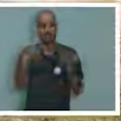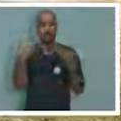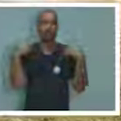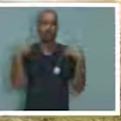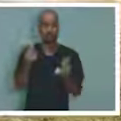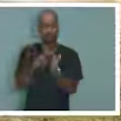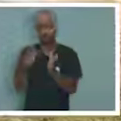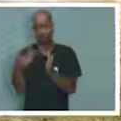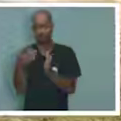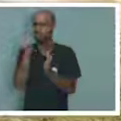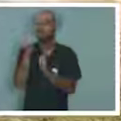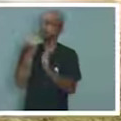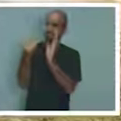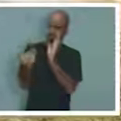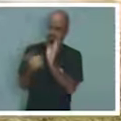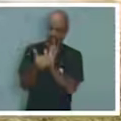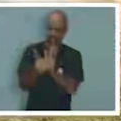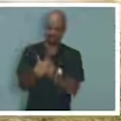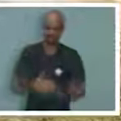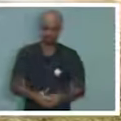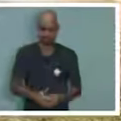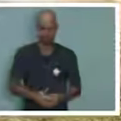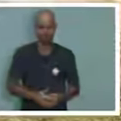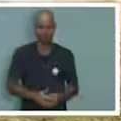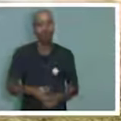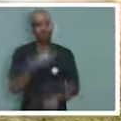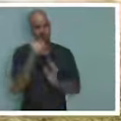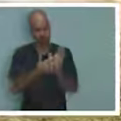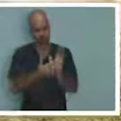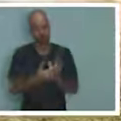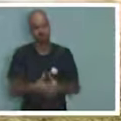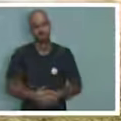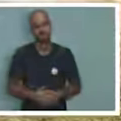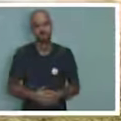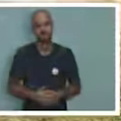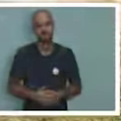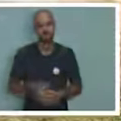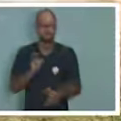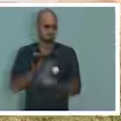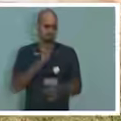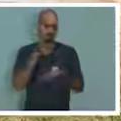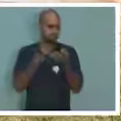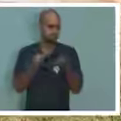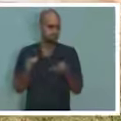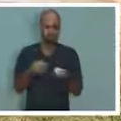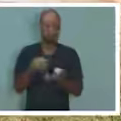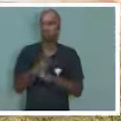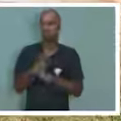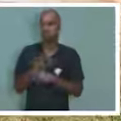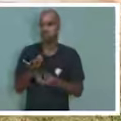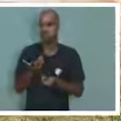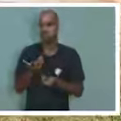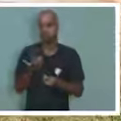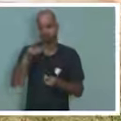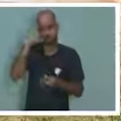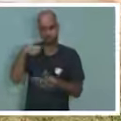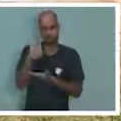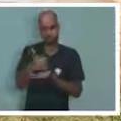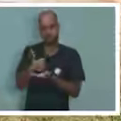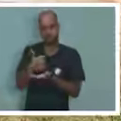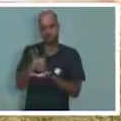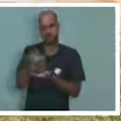de ser recibida por su director. Muy buenas tardes, bienvenido a nuestro programa. Buenas tardes, ¿cómo andas? Conversemos un poco acerca de qué